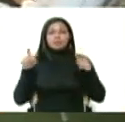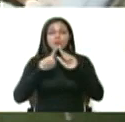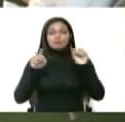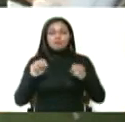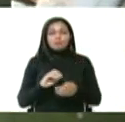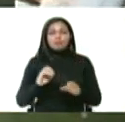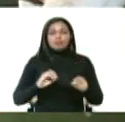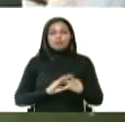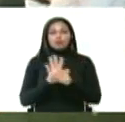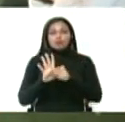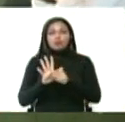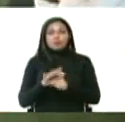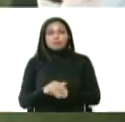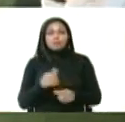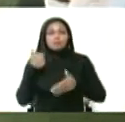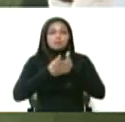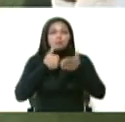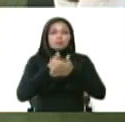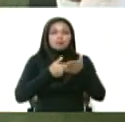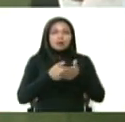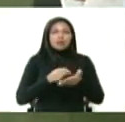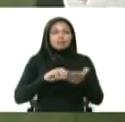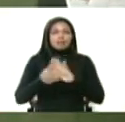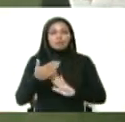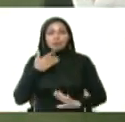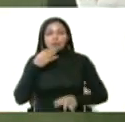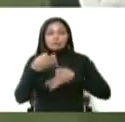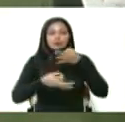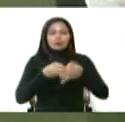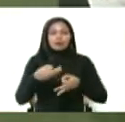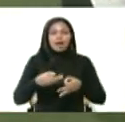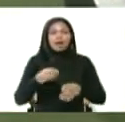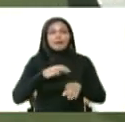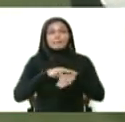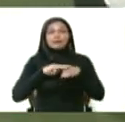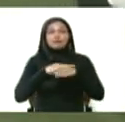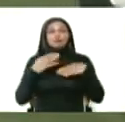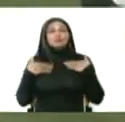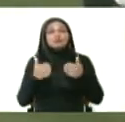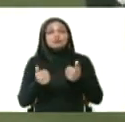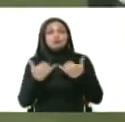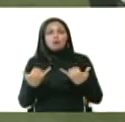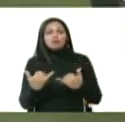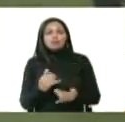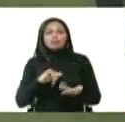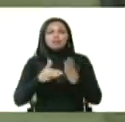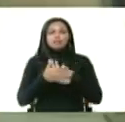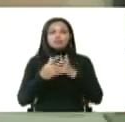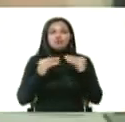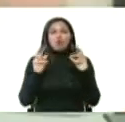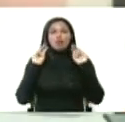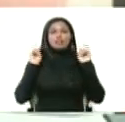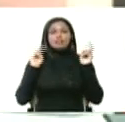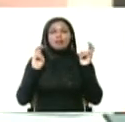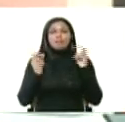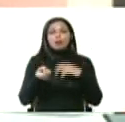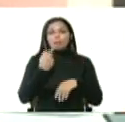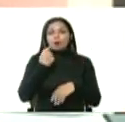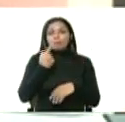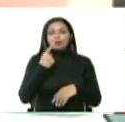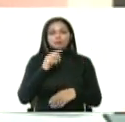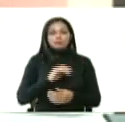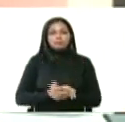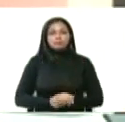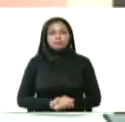del coronavirus en batalla. ¿Qué me puede decir el doctor Carlos Alvarado sobre todo este tema de los